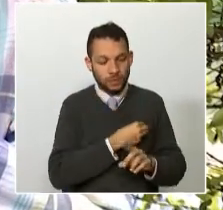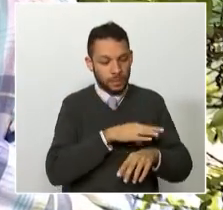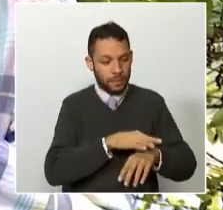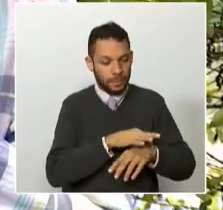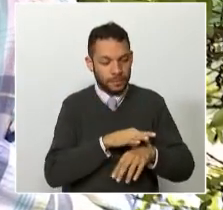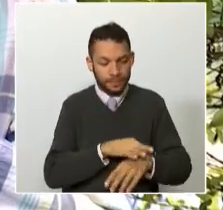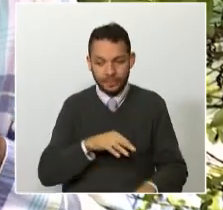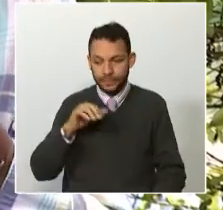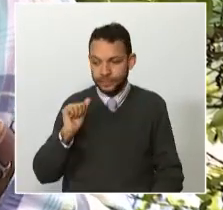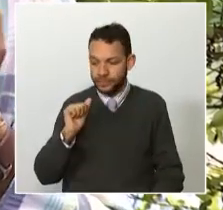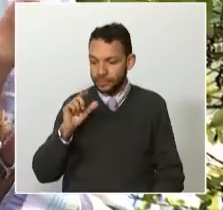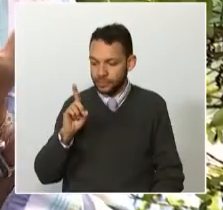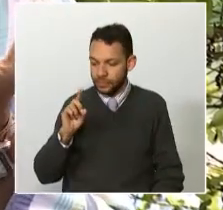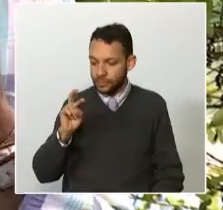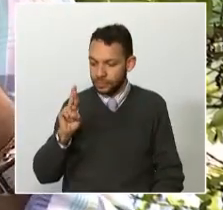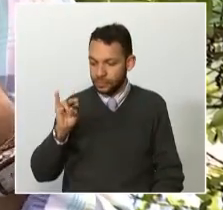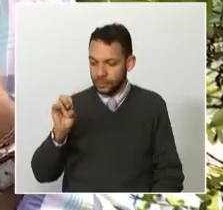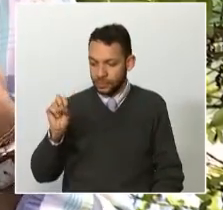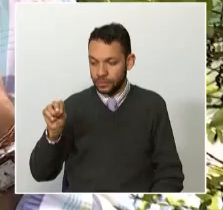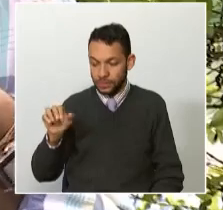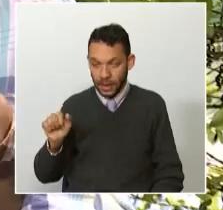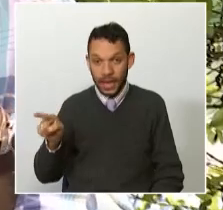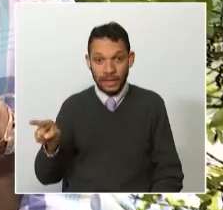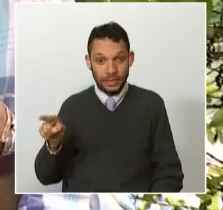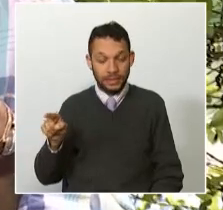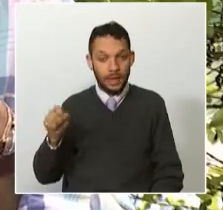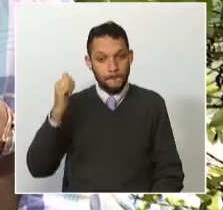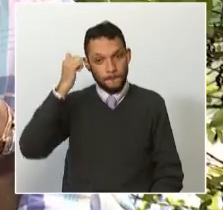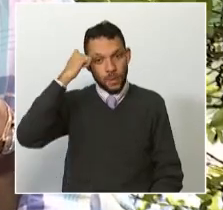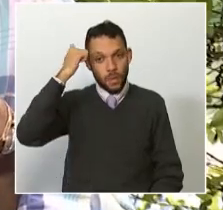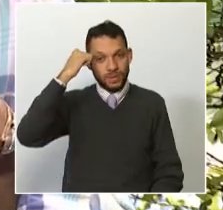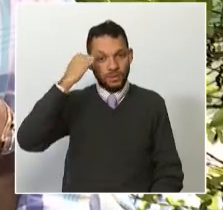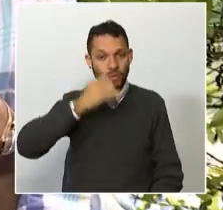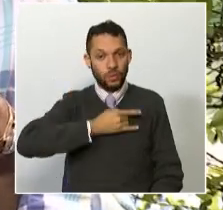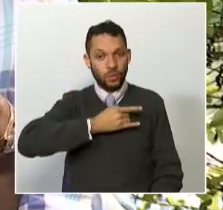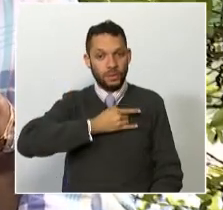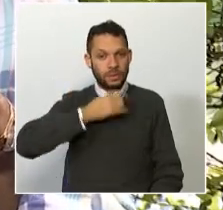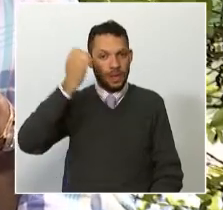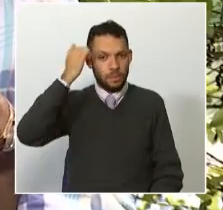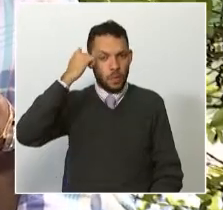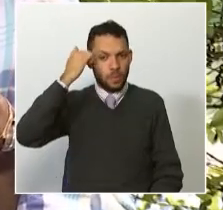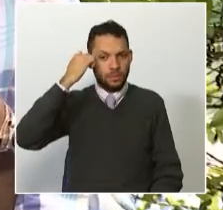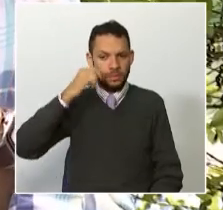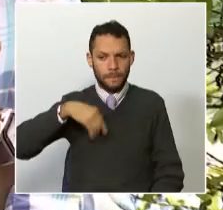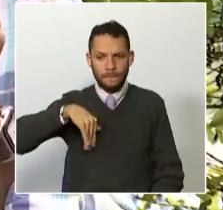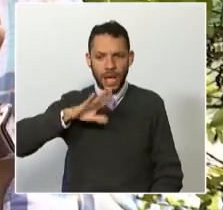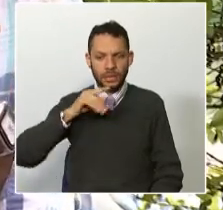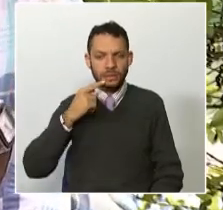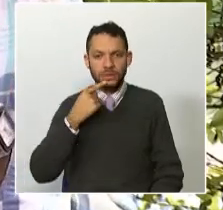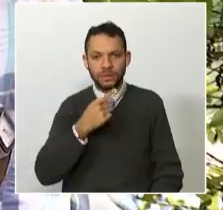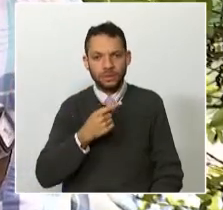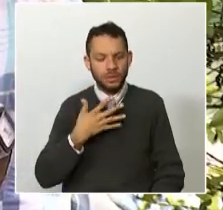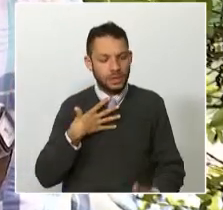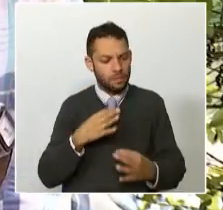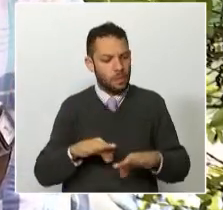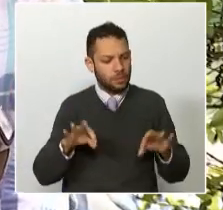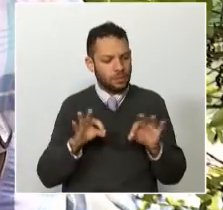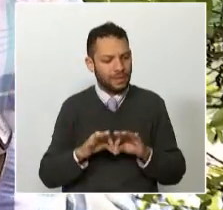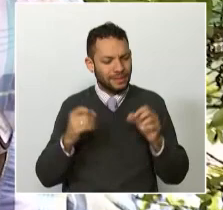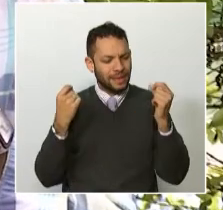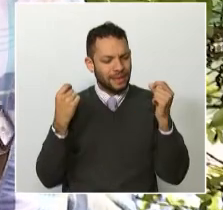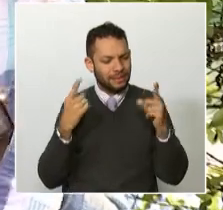doctora Adriana Maya García, que además es docente universitario de muchos años, es que